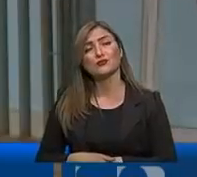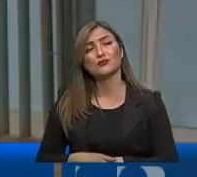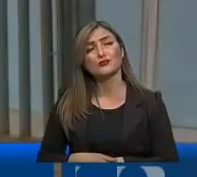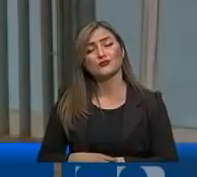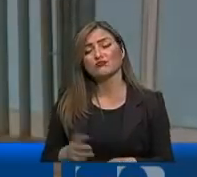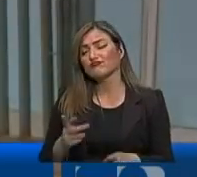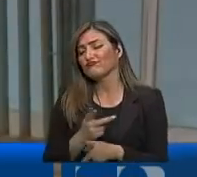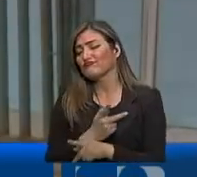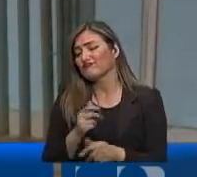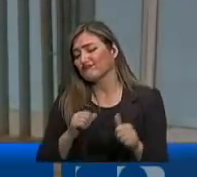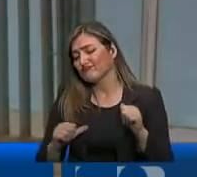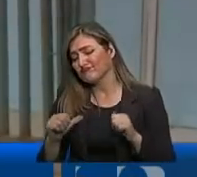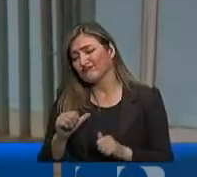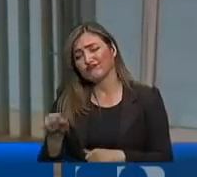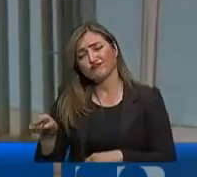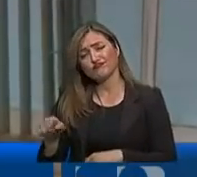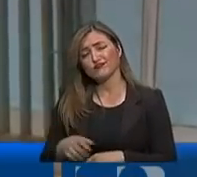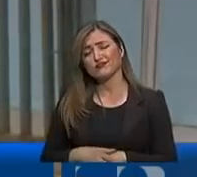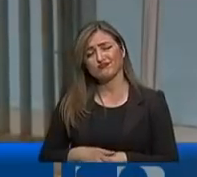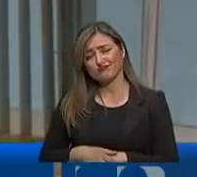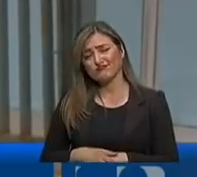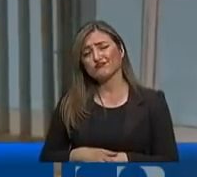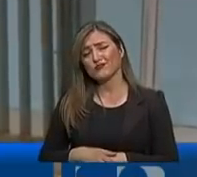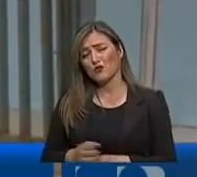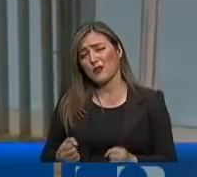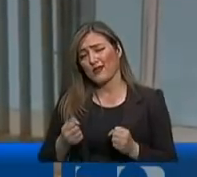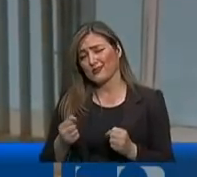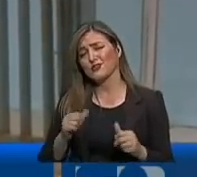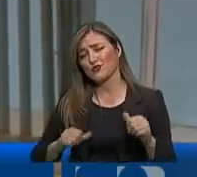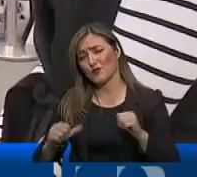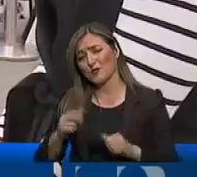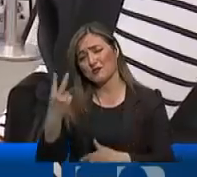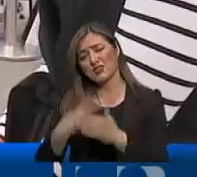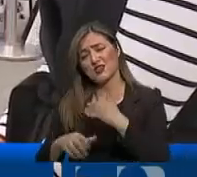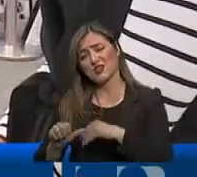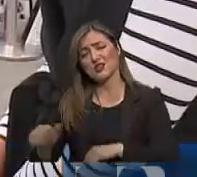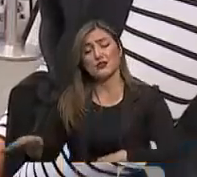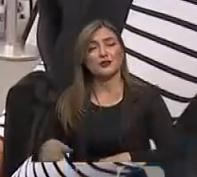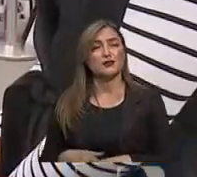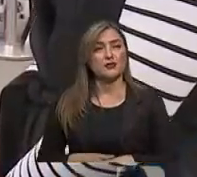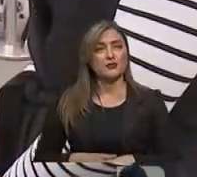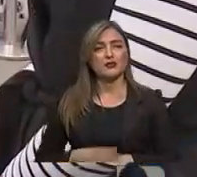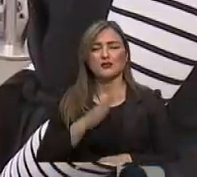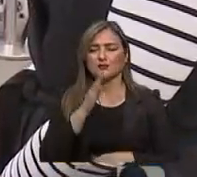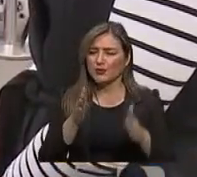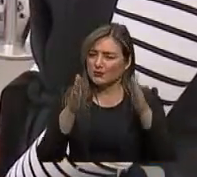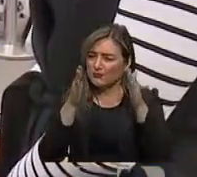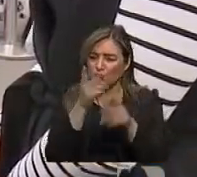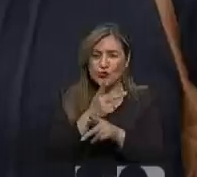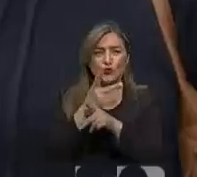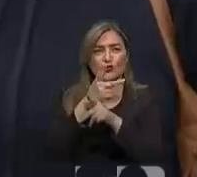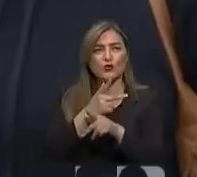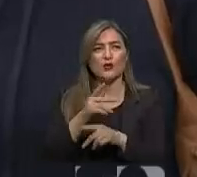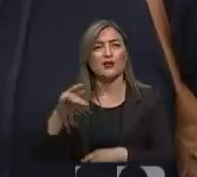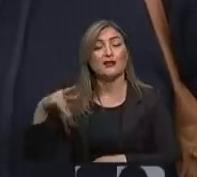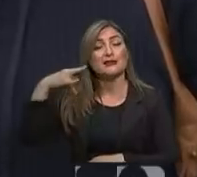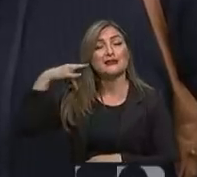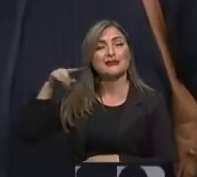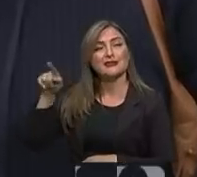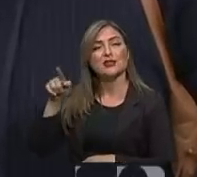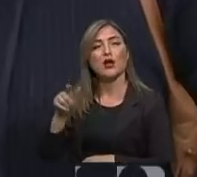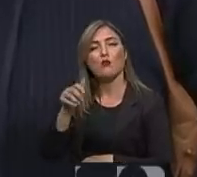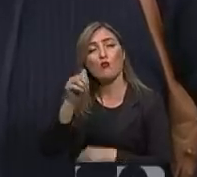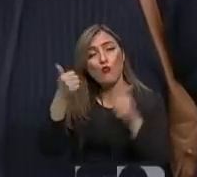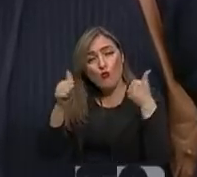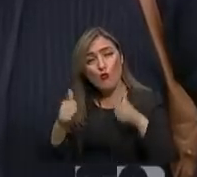es terrible. Ella sufre muchísimo, muchísimo. Quien está muy pendiente de la pequeña Sarai es su abuela, quien